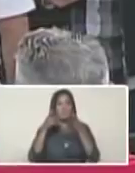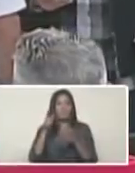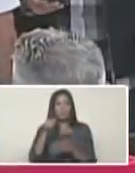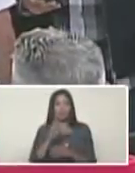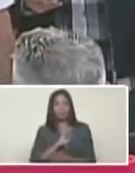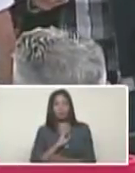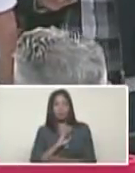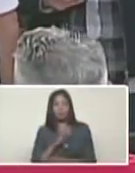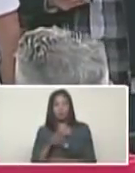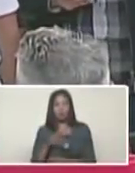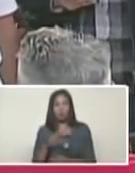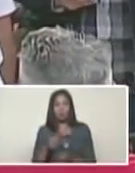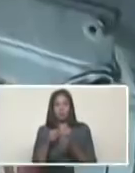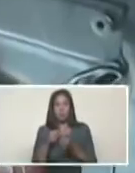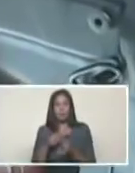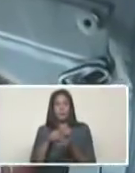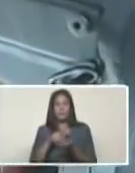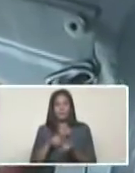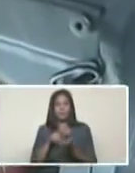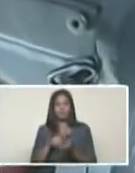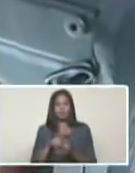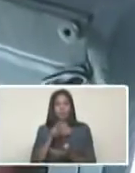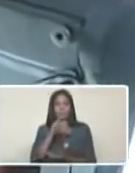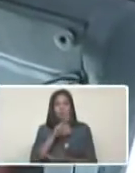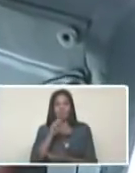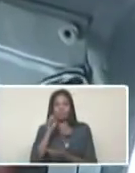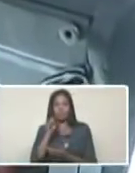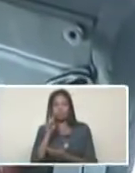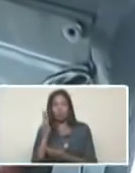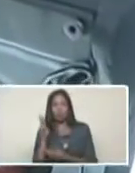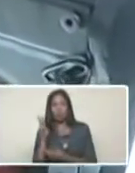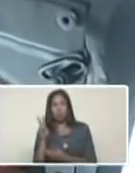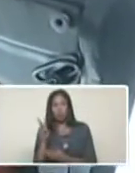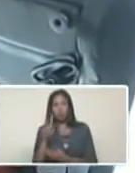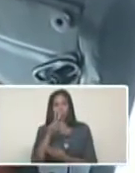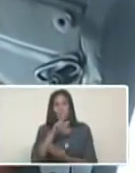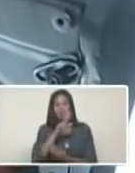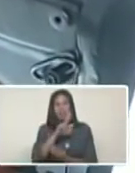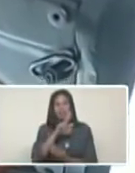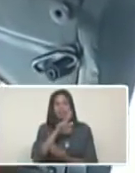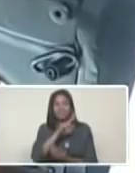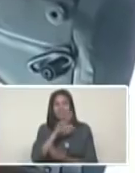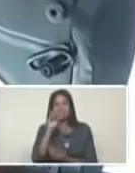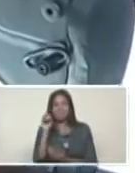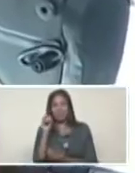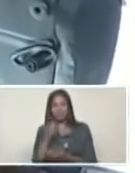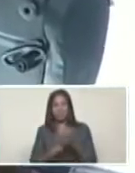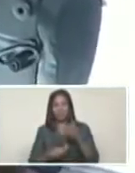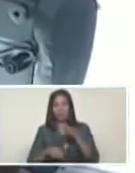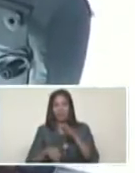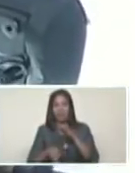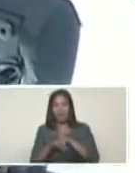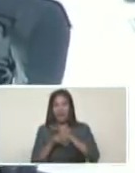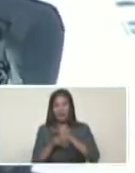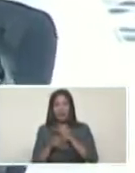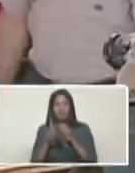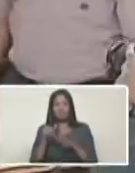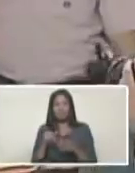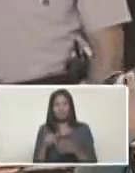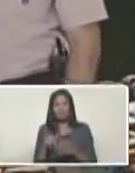trasera, peso 3.2 kilogramos, 30 cartuchos, 1.200 disparos por